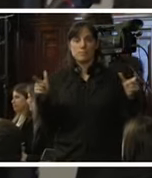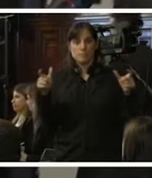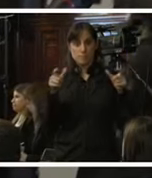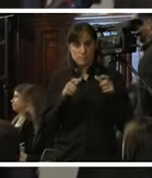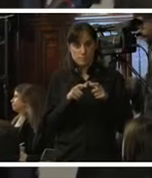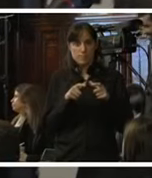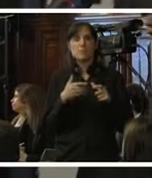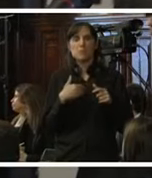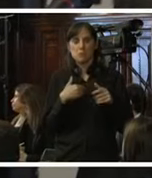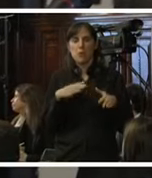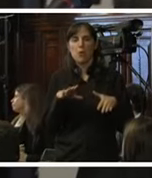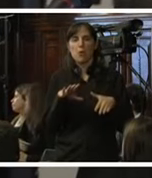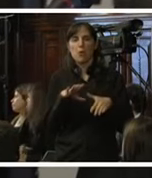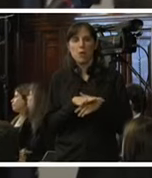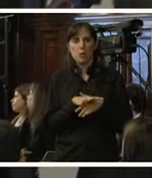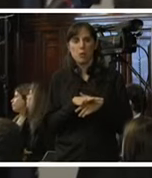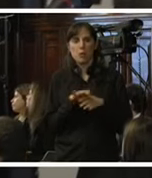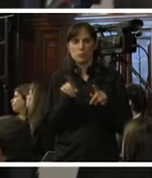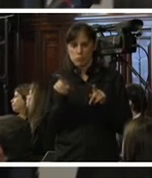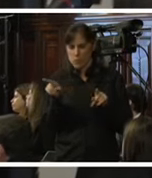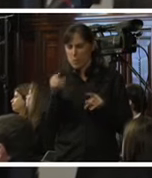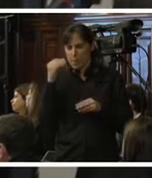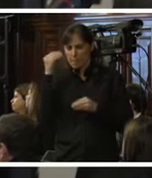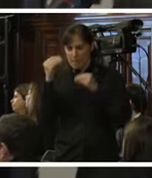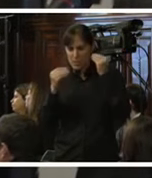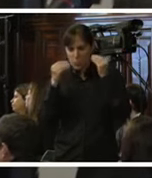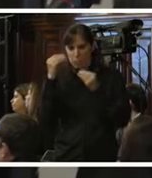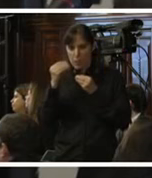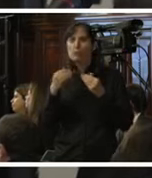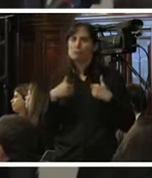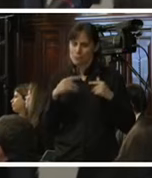Yo coincido con usted en gran parte de su preocupación, también es la mía.